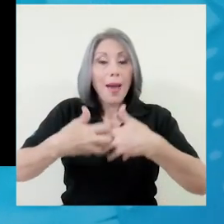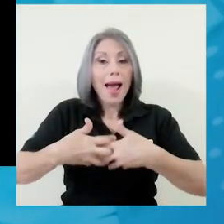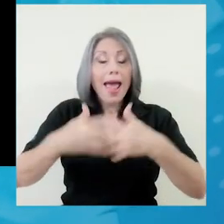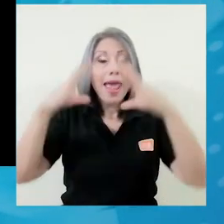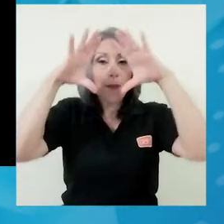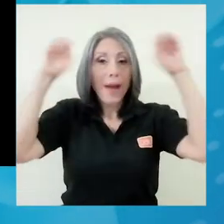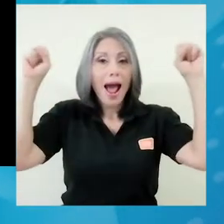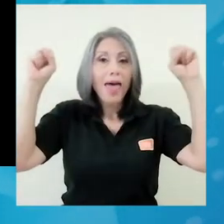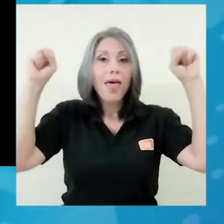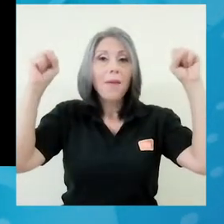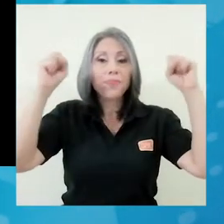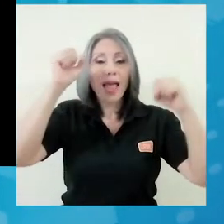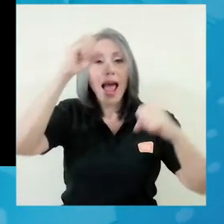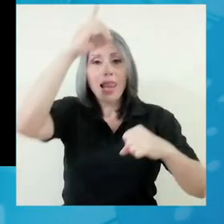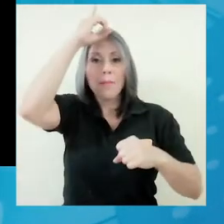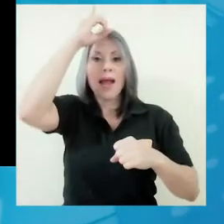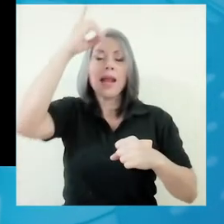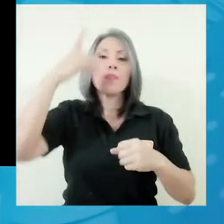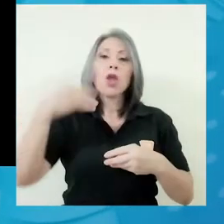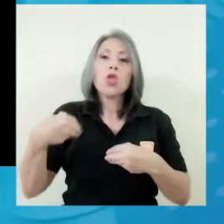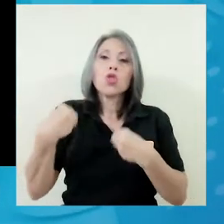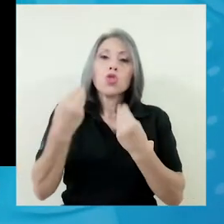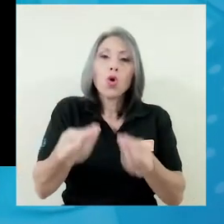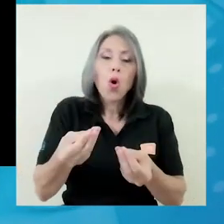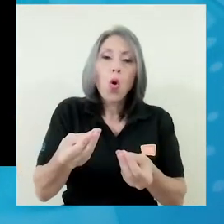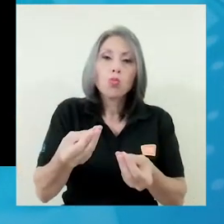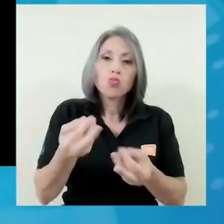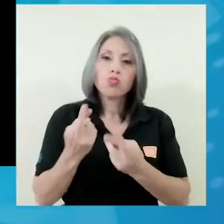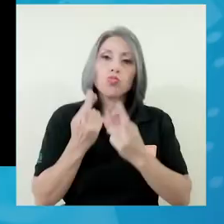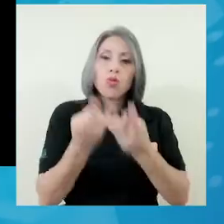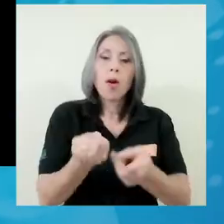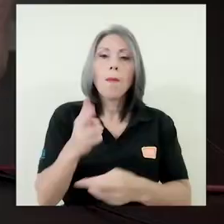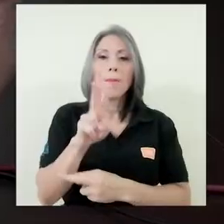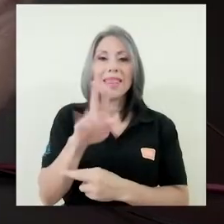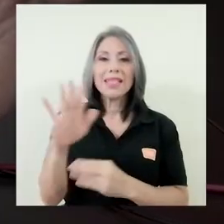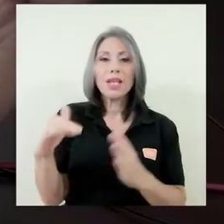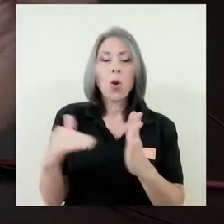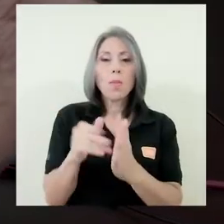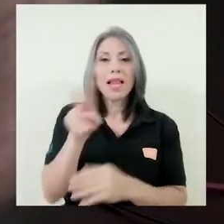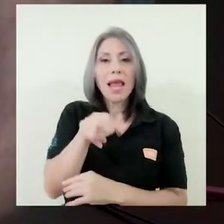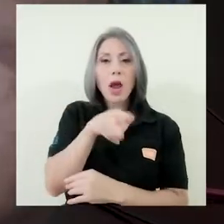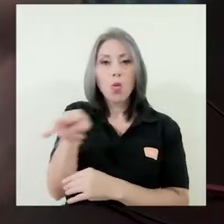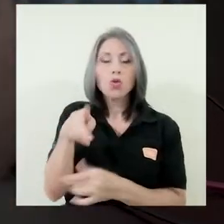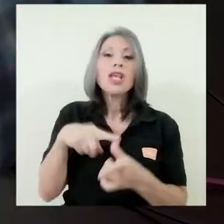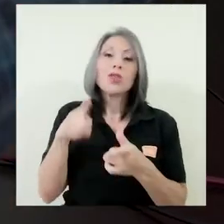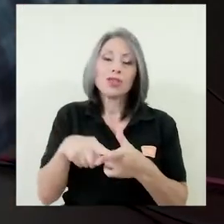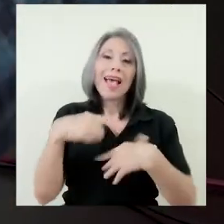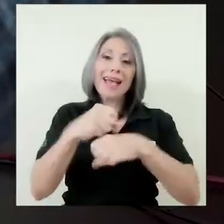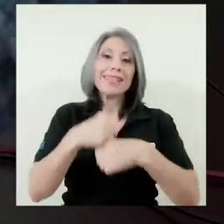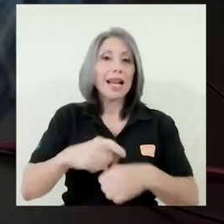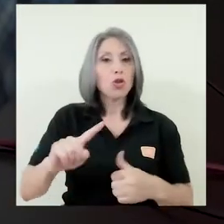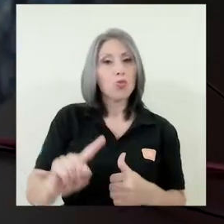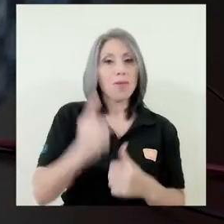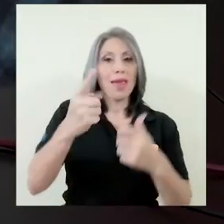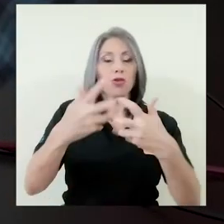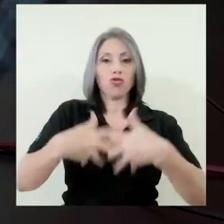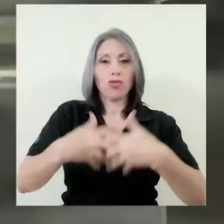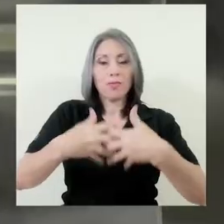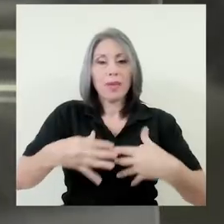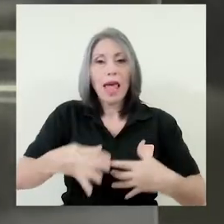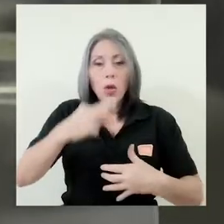25 mil euros para eso. Entonces, pues vamos a construir los primeros. Y